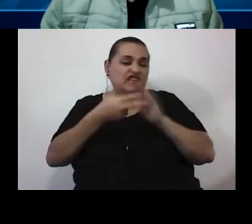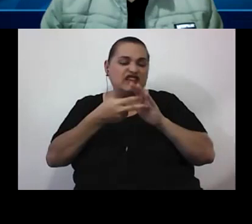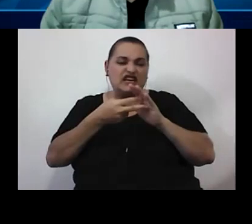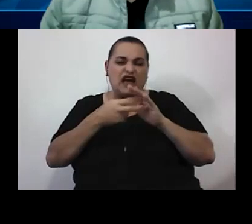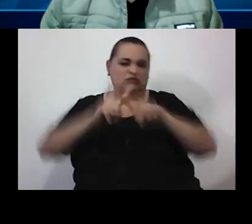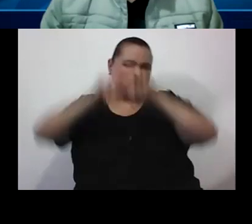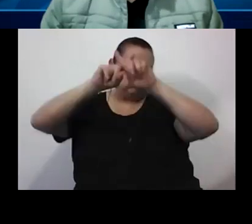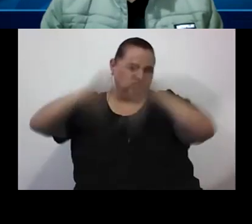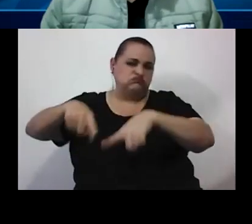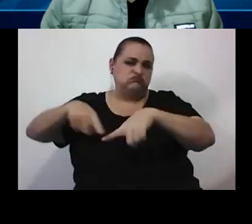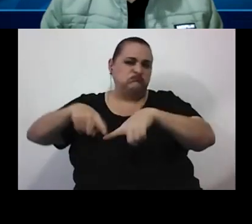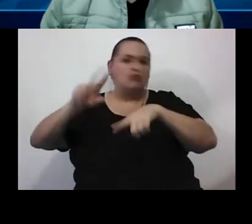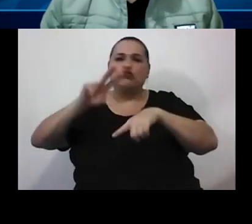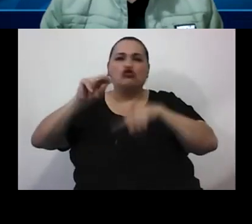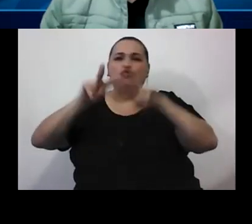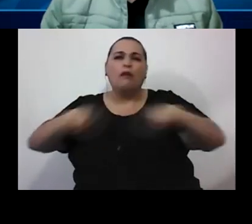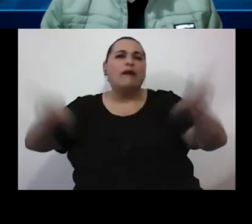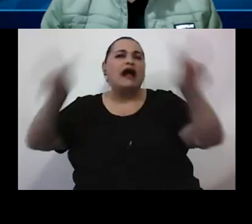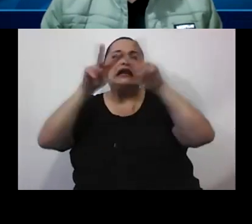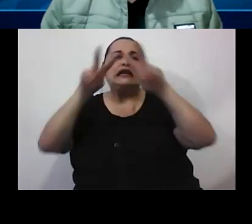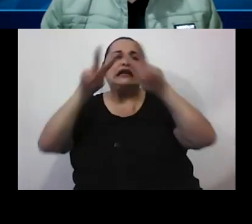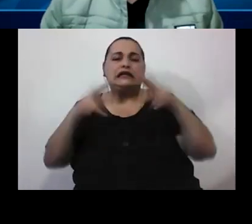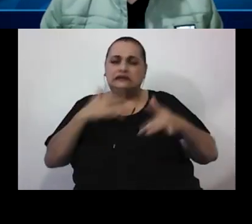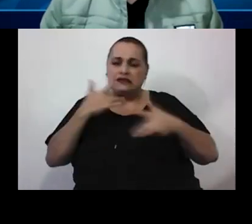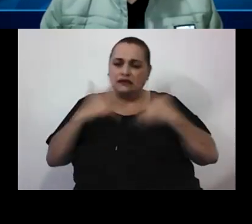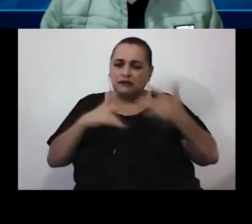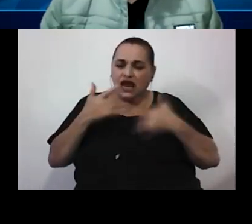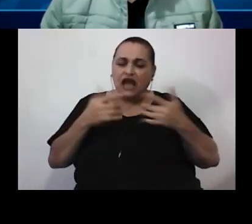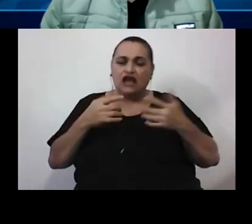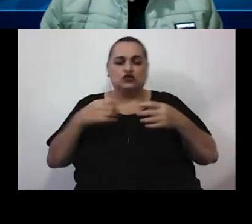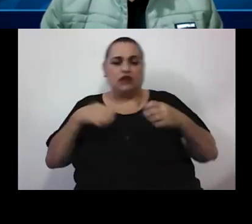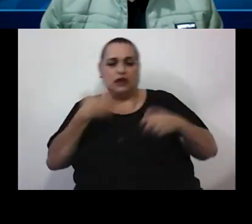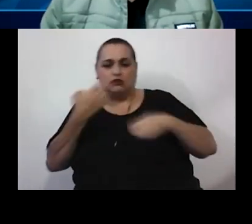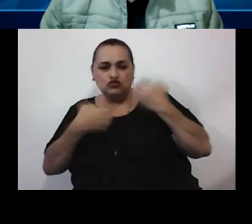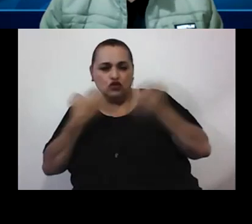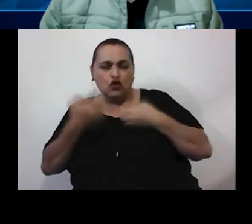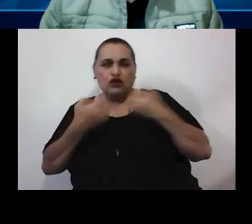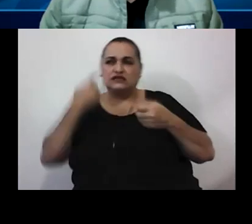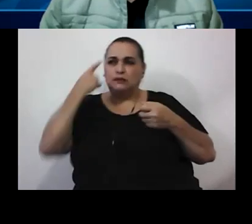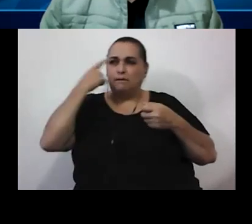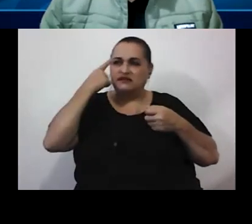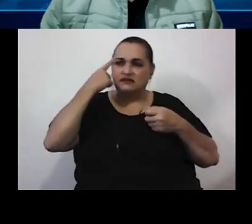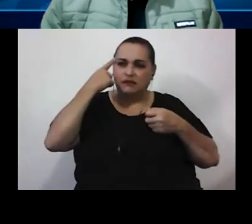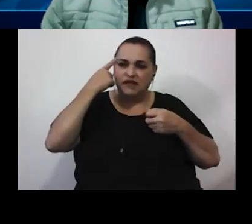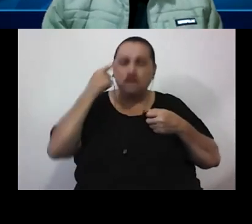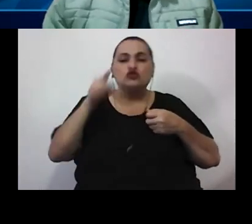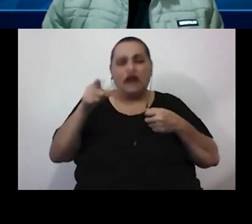Invalidar los sentimientos, invalidar las emociones, invalidar los pensamientos. Eso causa daño